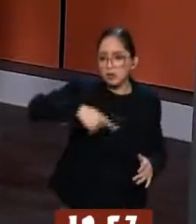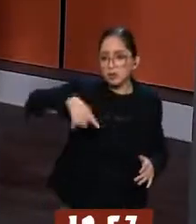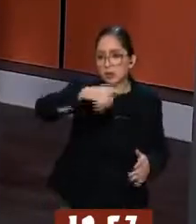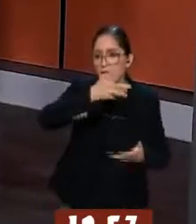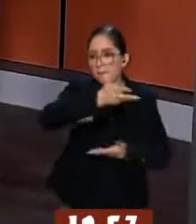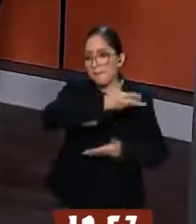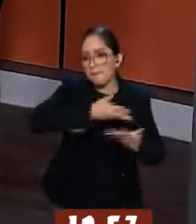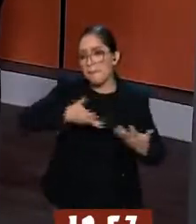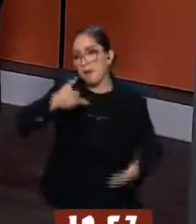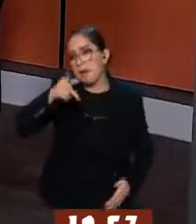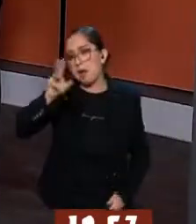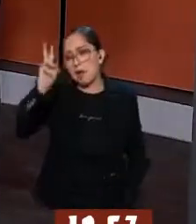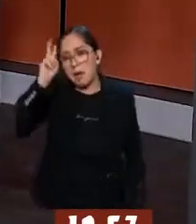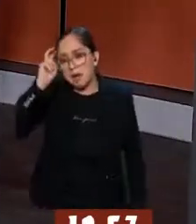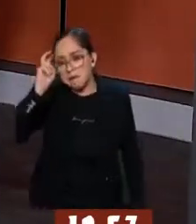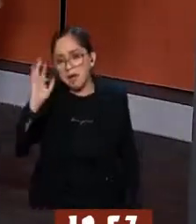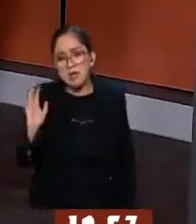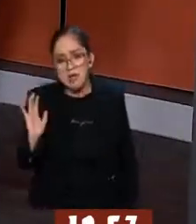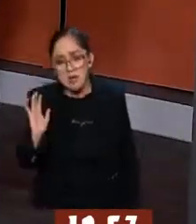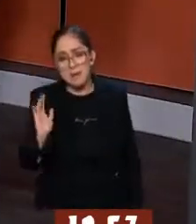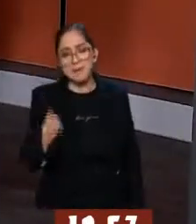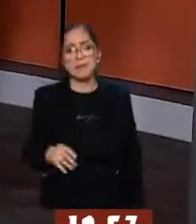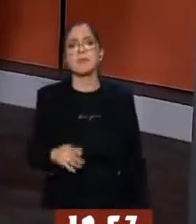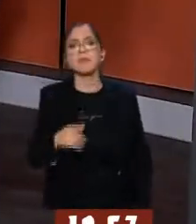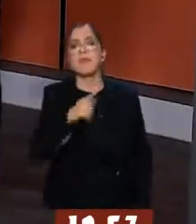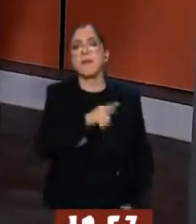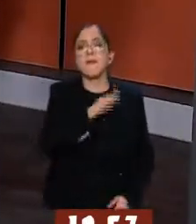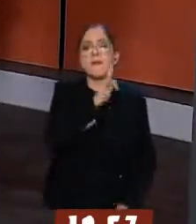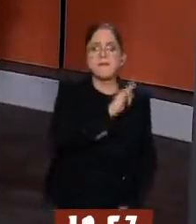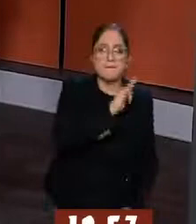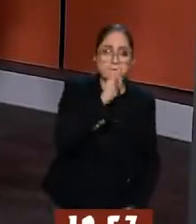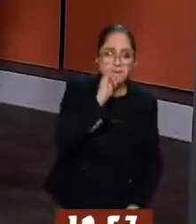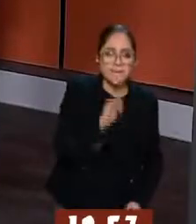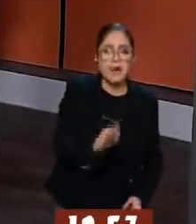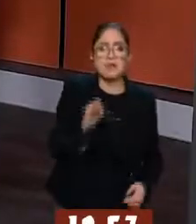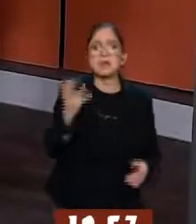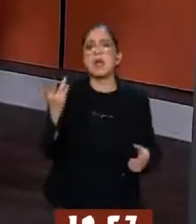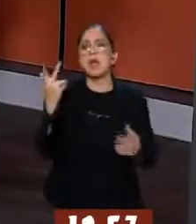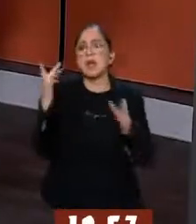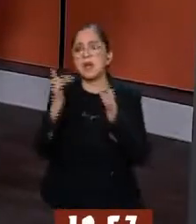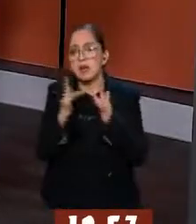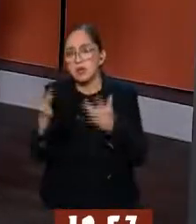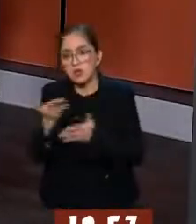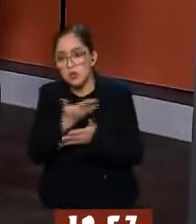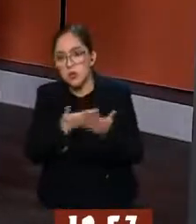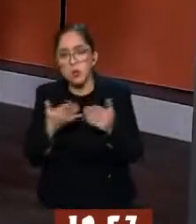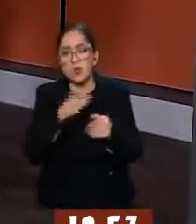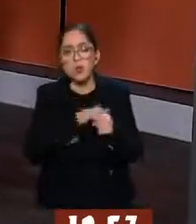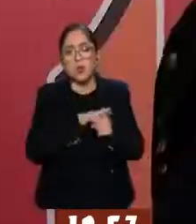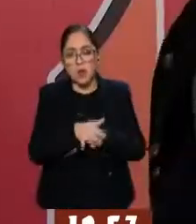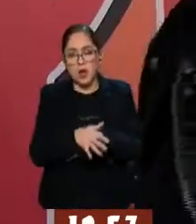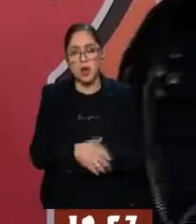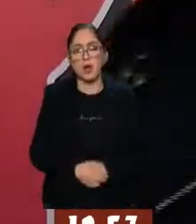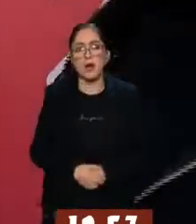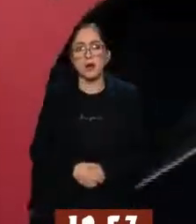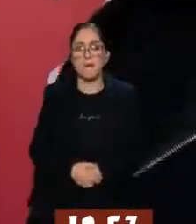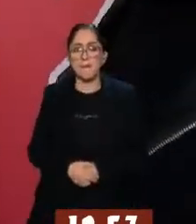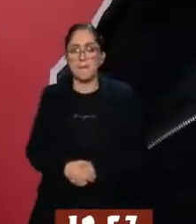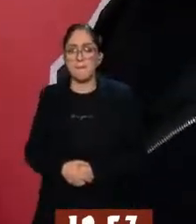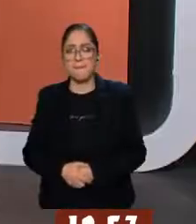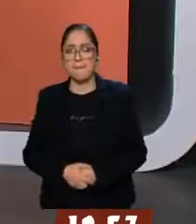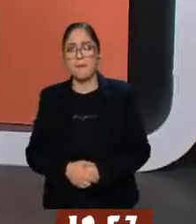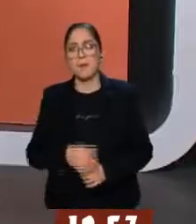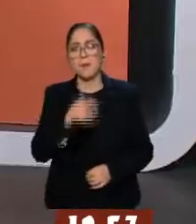sí, la bueno. Buena, pero envidia, sí, sí, al que cabo. No pueden estar. Oigan, fechas, redes sociales, todos ustedes, por favor. Bueno, redes sociales,